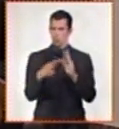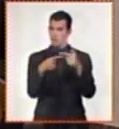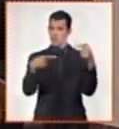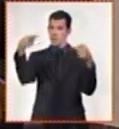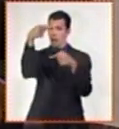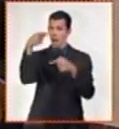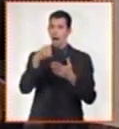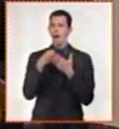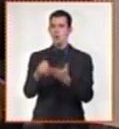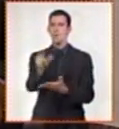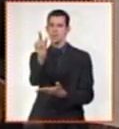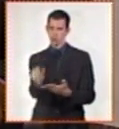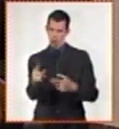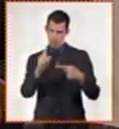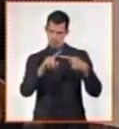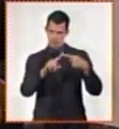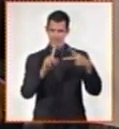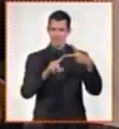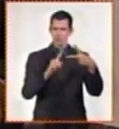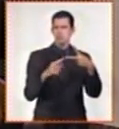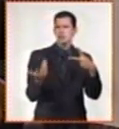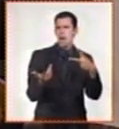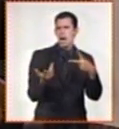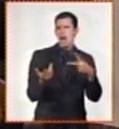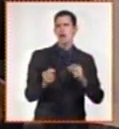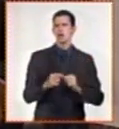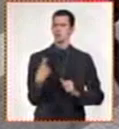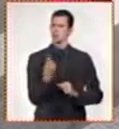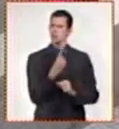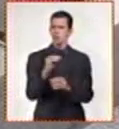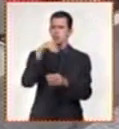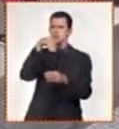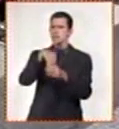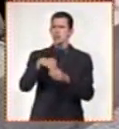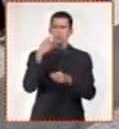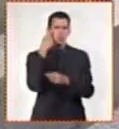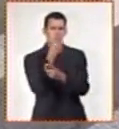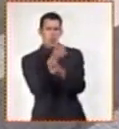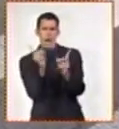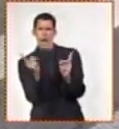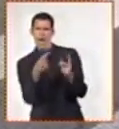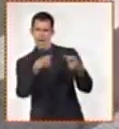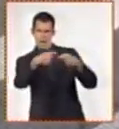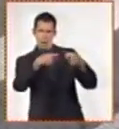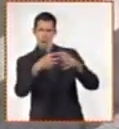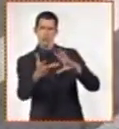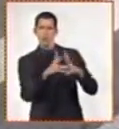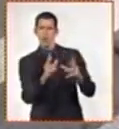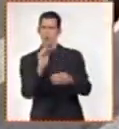de las políticas, de la demanda interna, del mercado, de recursos